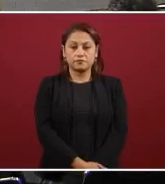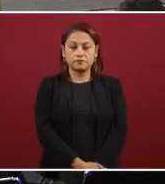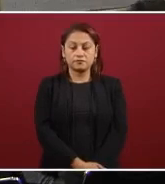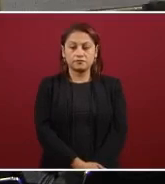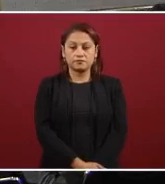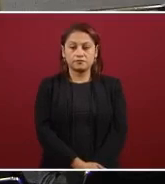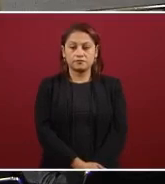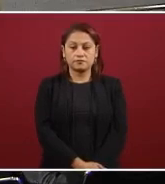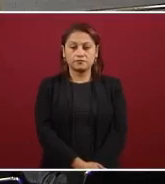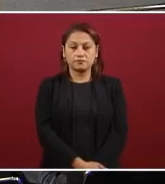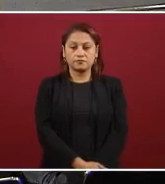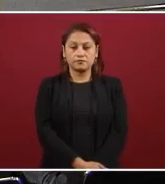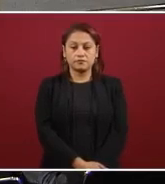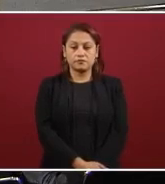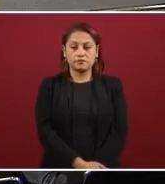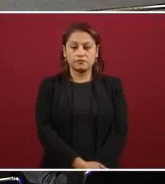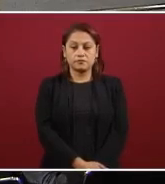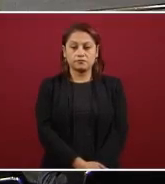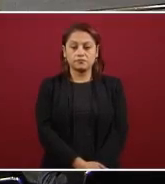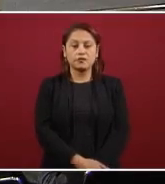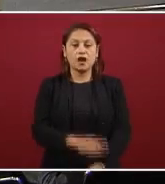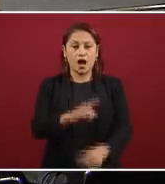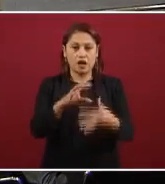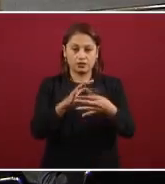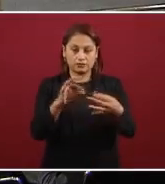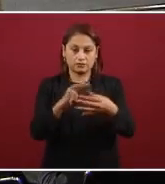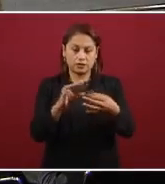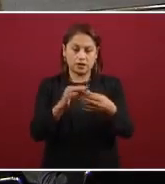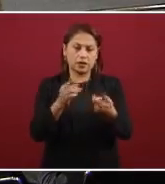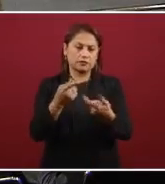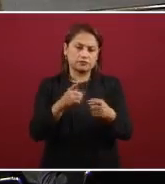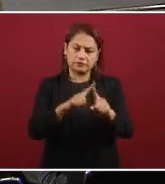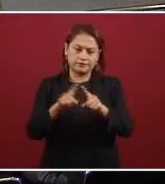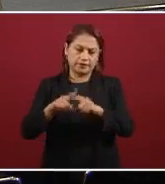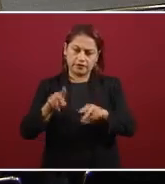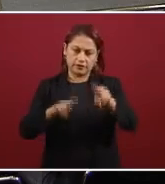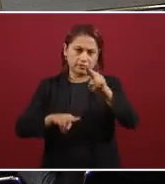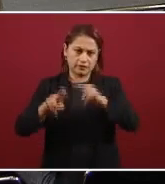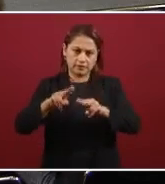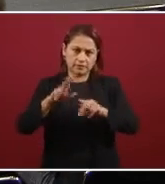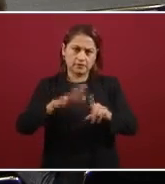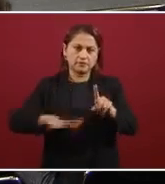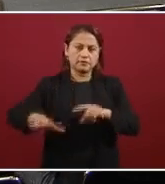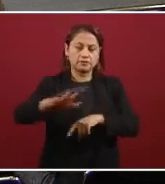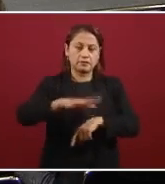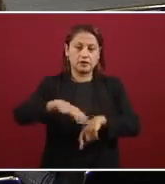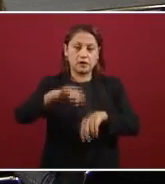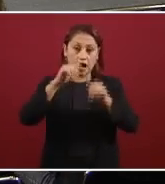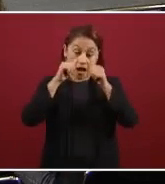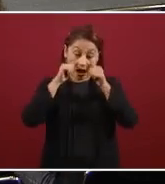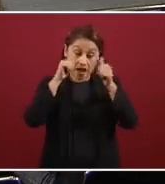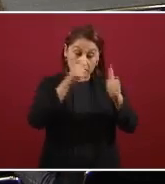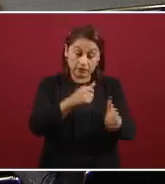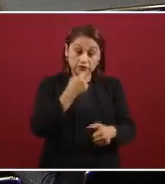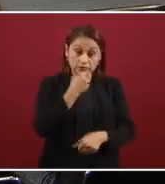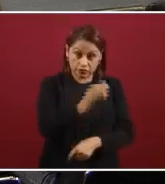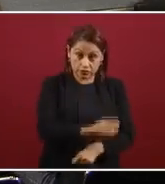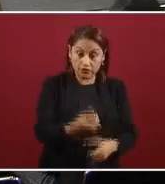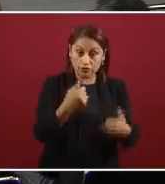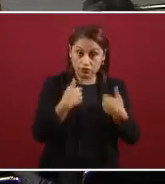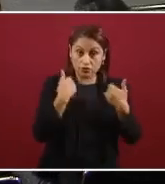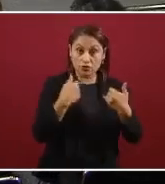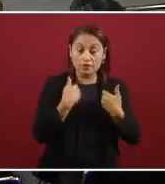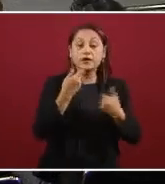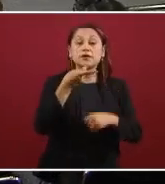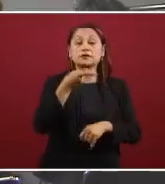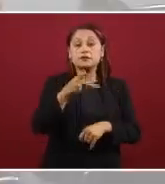Aquí nada más señalar que hay diferentes niveles y públicos, aunque el enfoque es a niños y adolescentes, hay, vamos a hacer